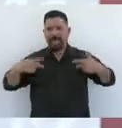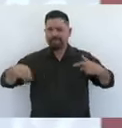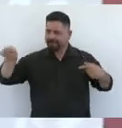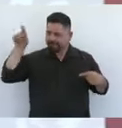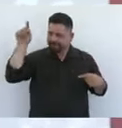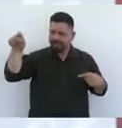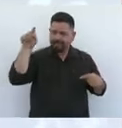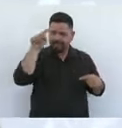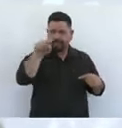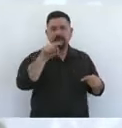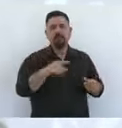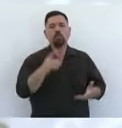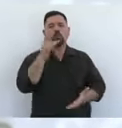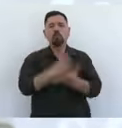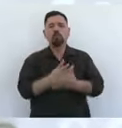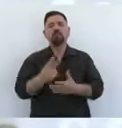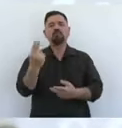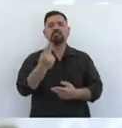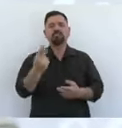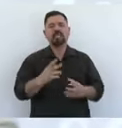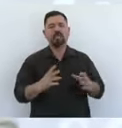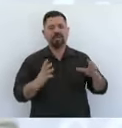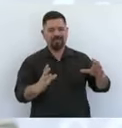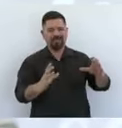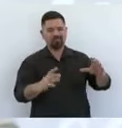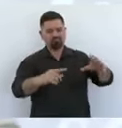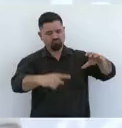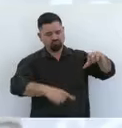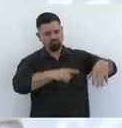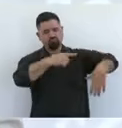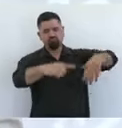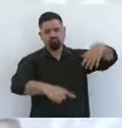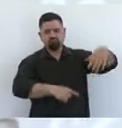Solo se requieren revolvedoras y